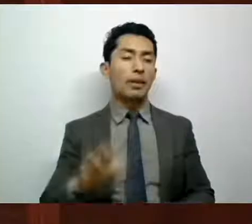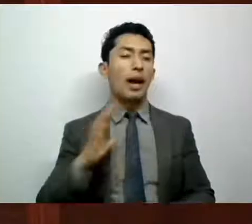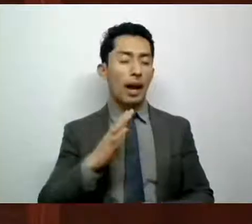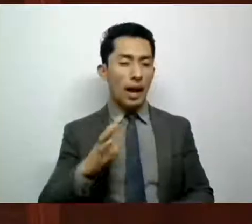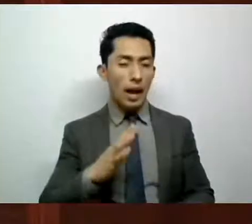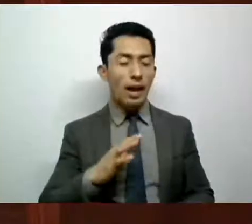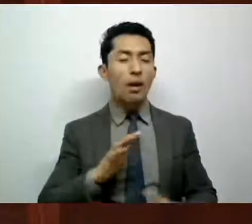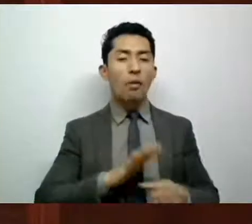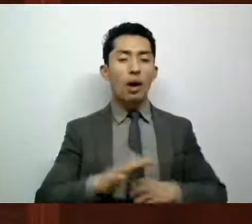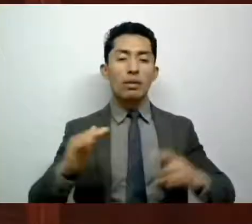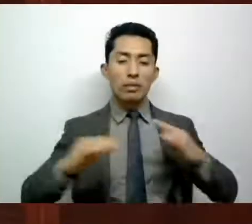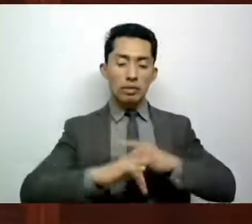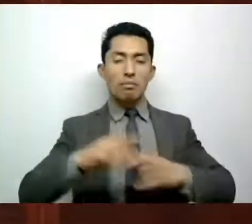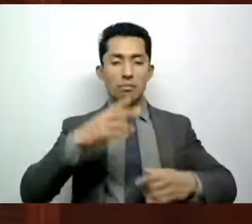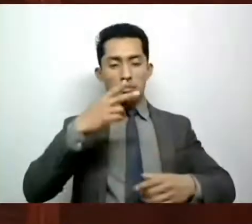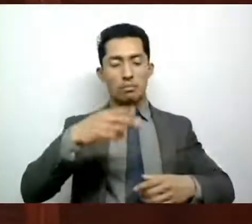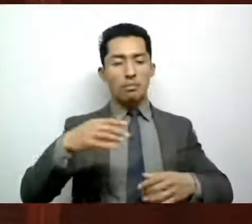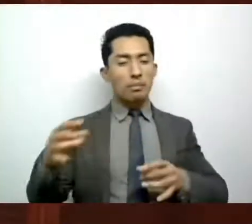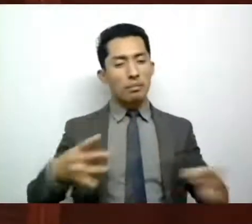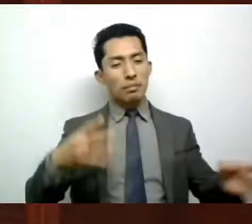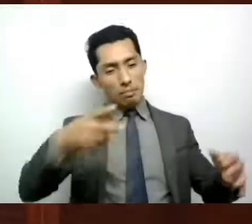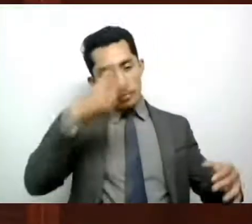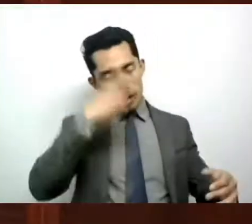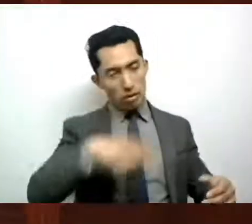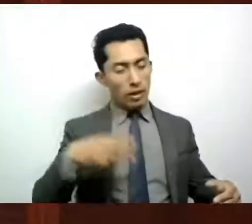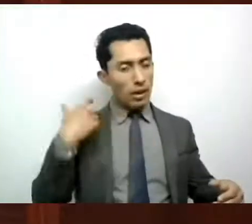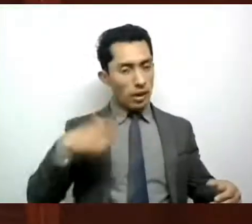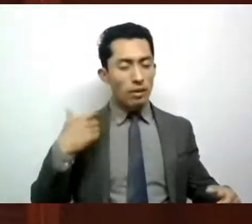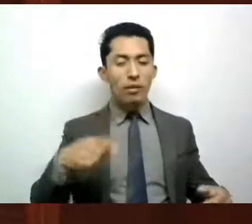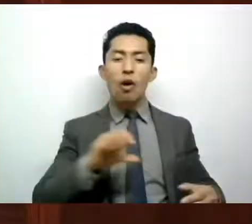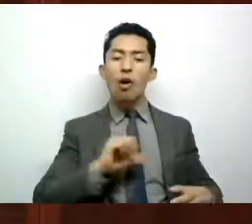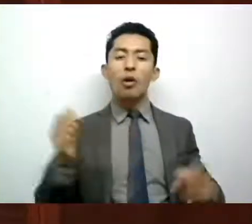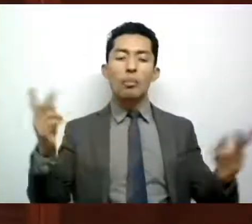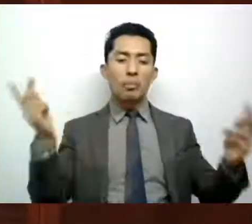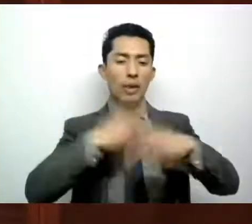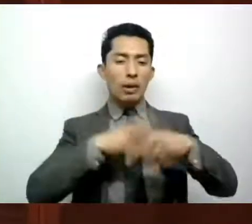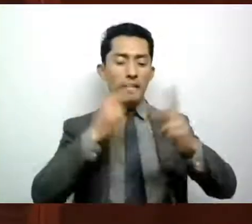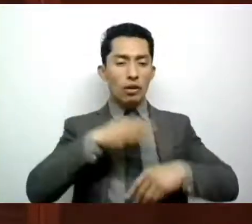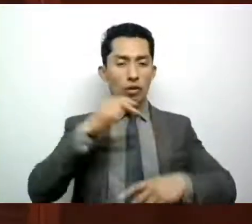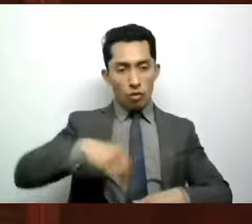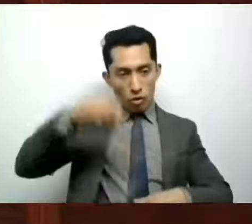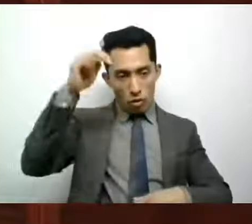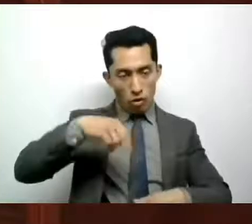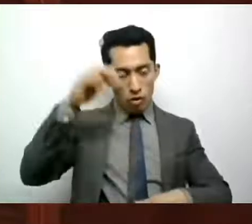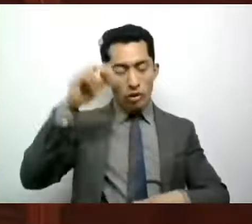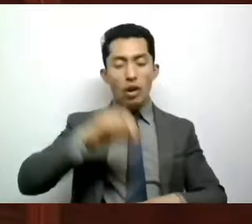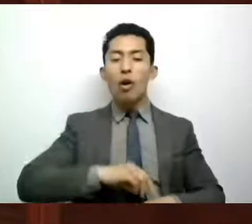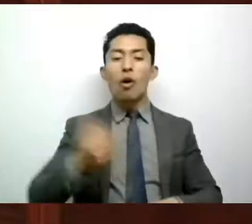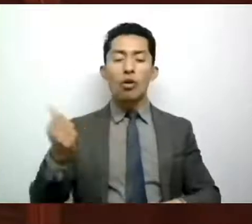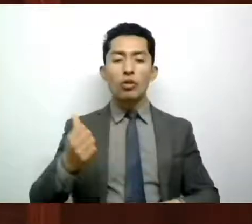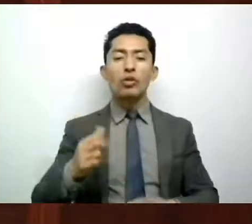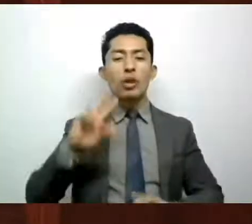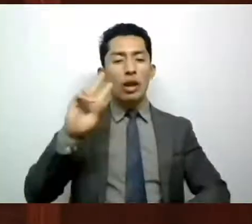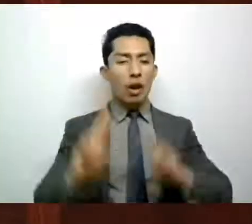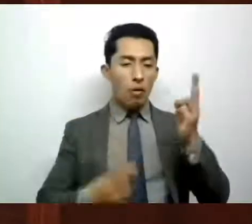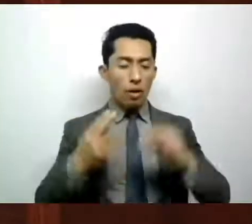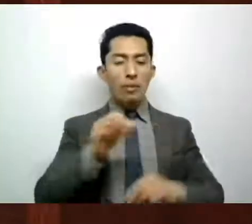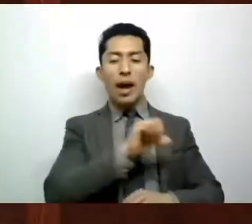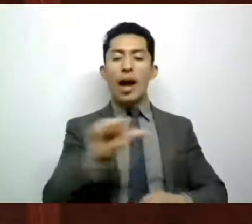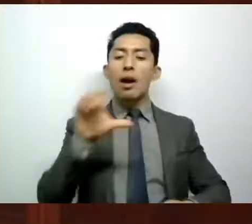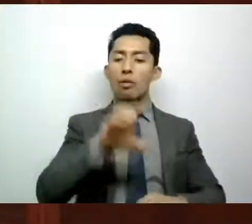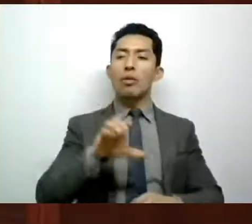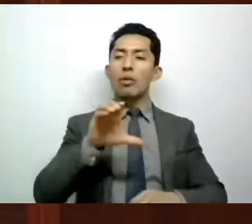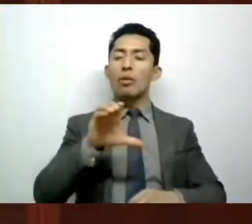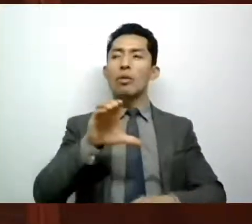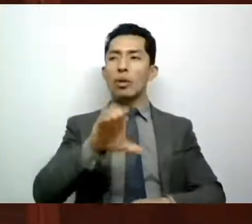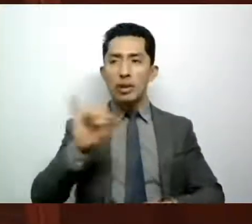destacan la autopista México-Querétaro, el Periférico Norte, el tramo que va de los municipios de Naucalpan a